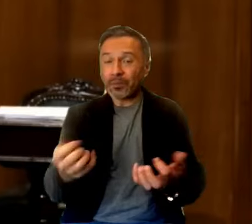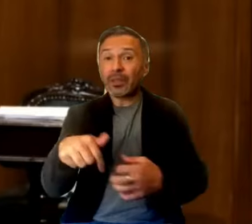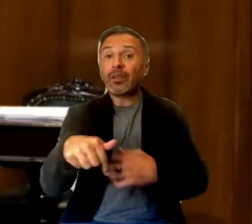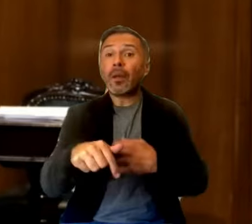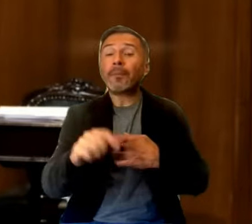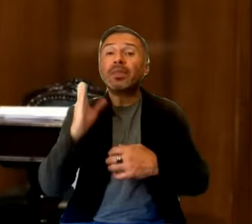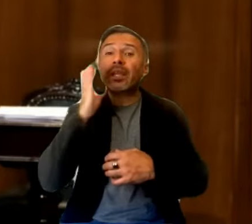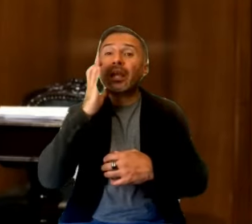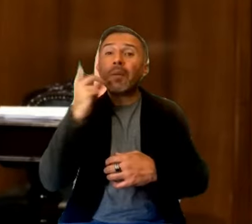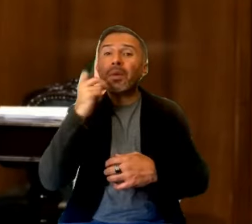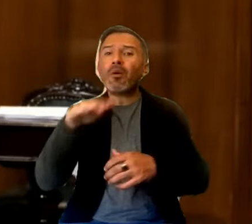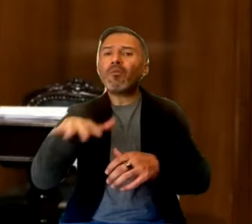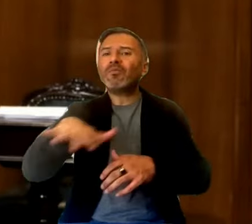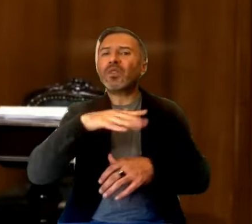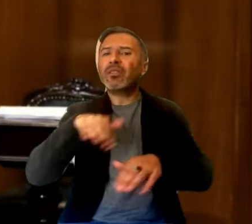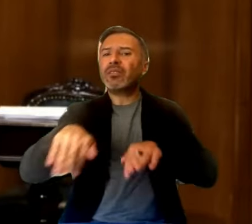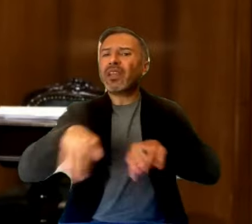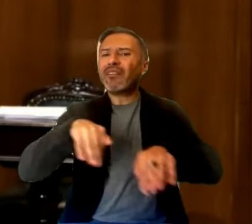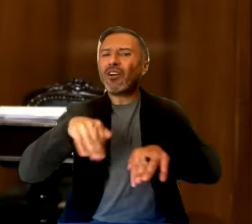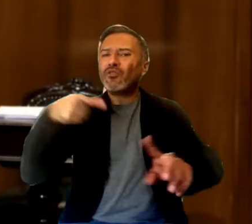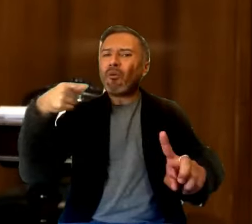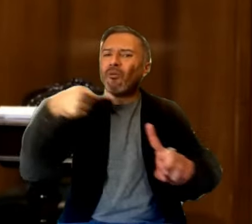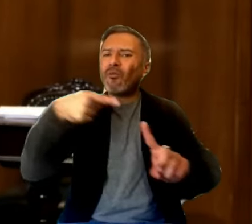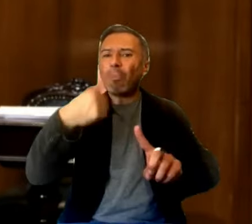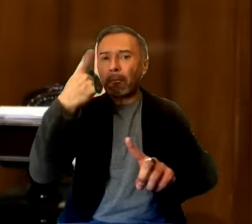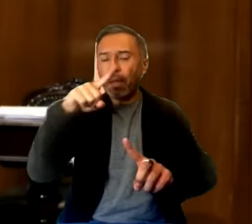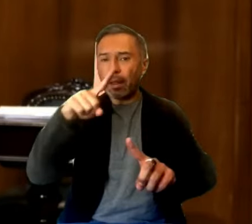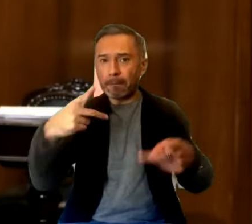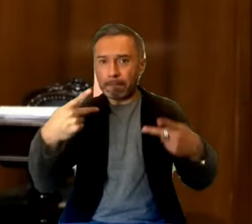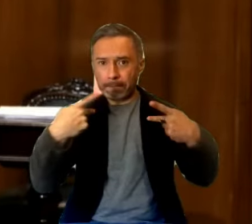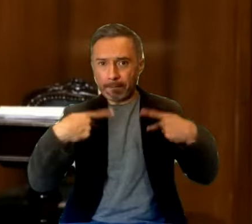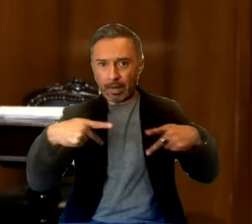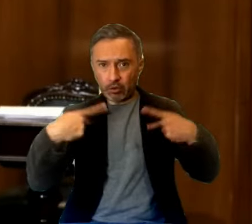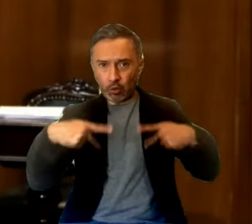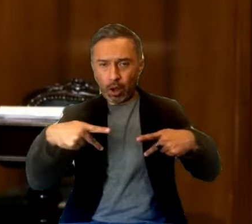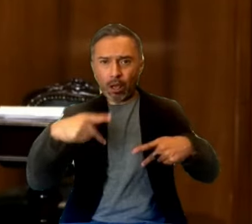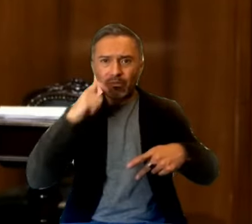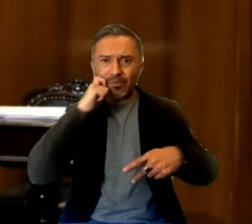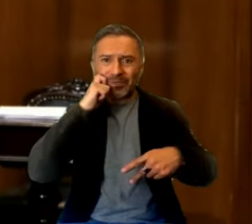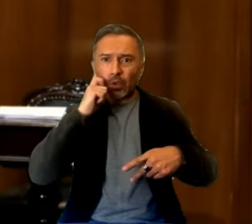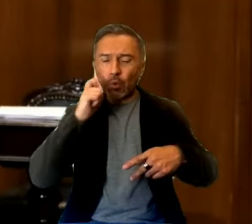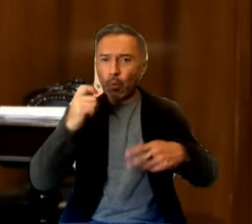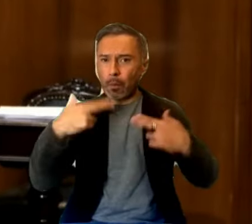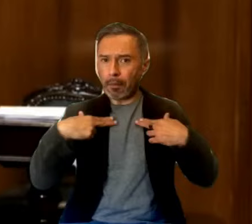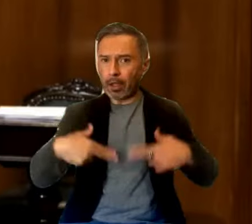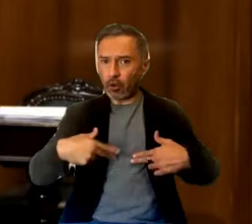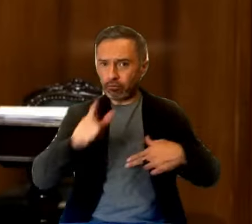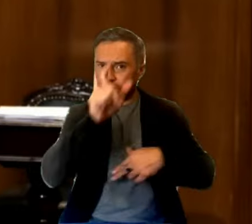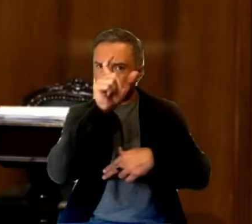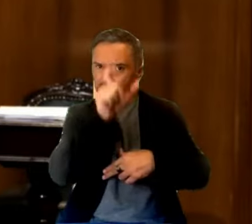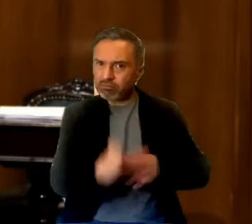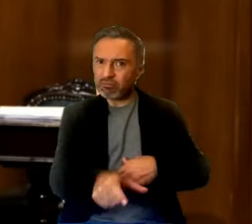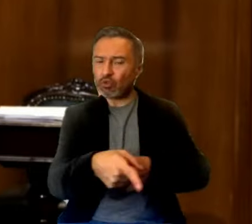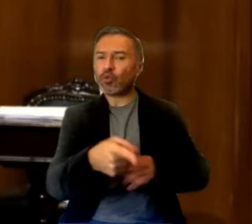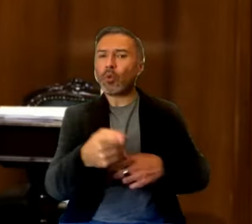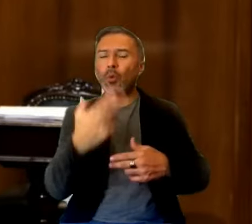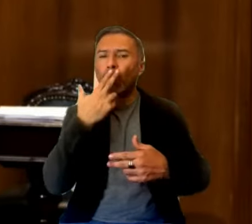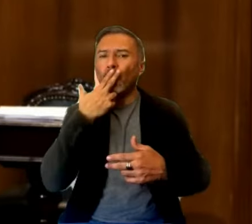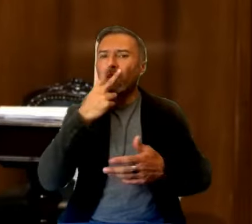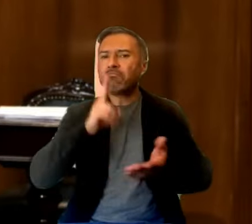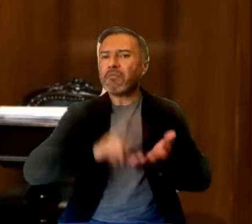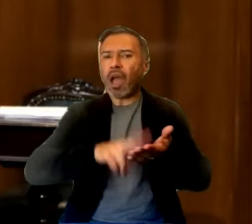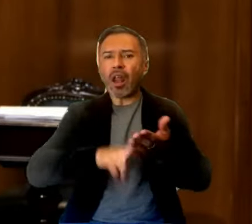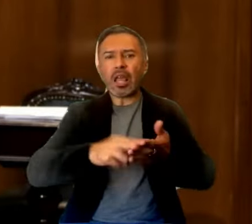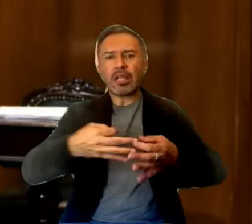en los principios de protección de la dignidad de la persona humana, el respeto por el derecho humano de acceso al agua potable y